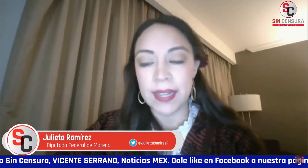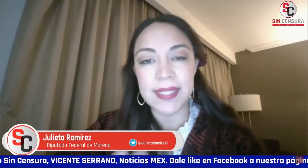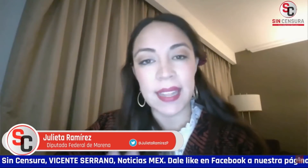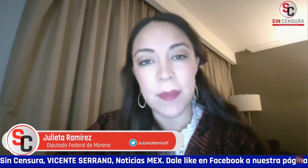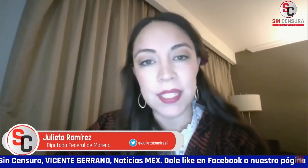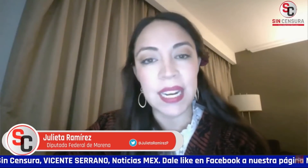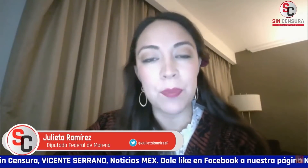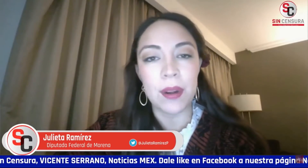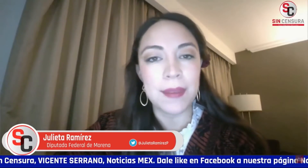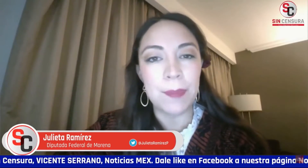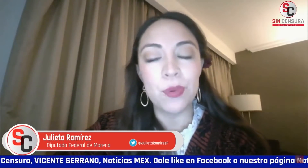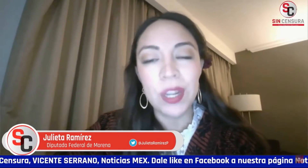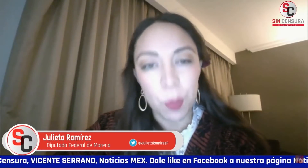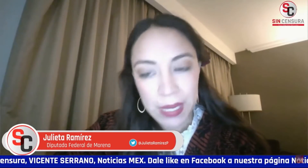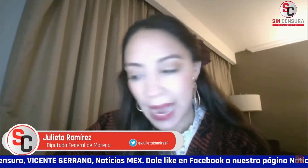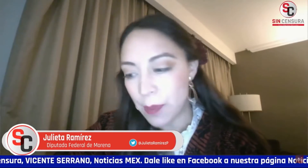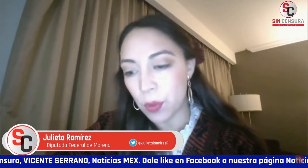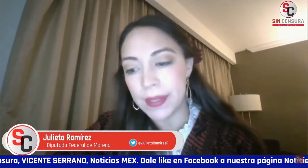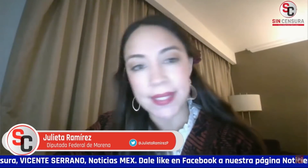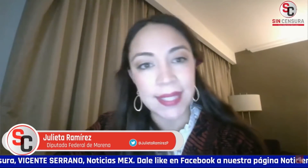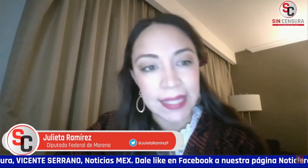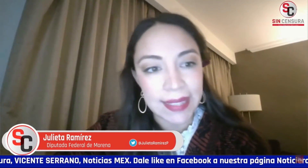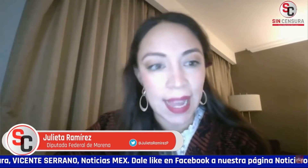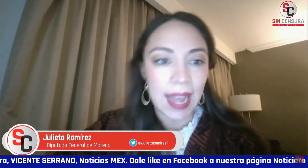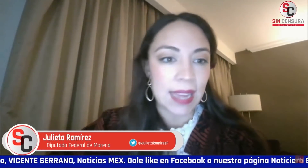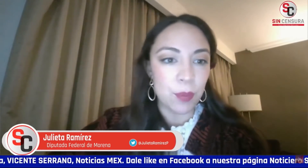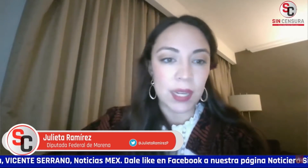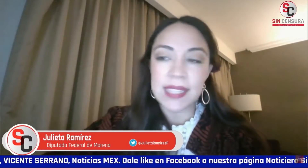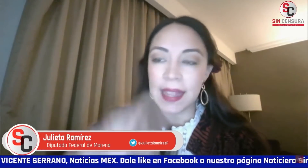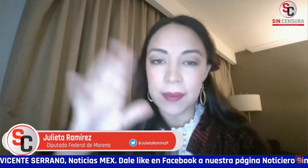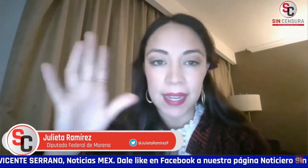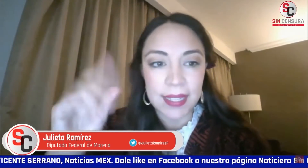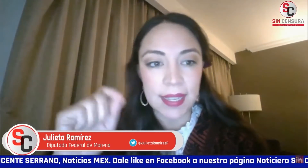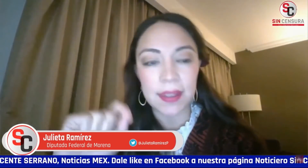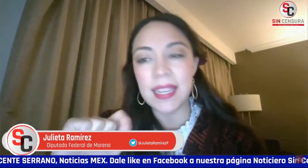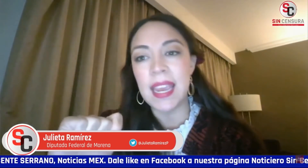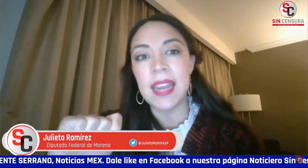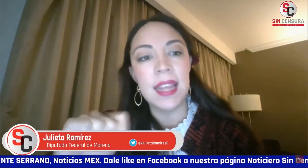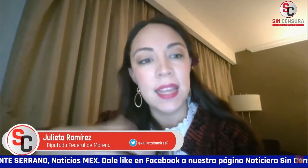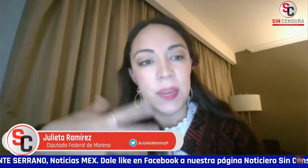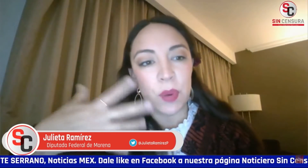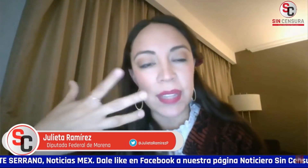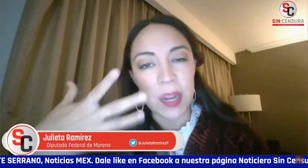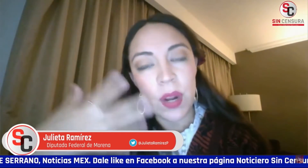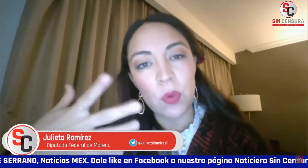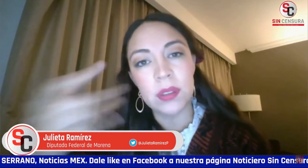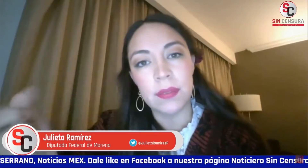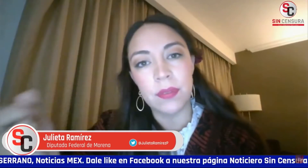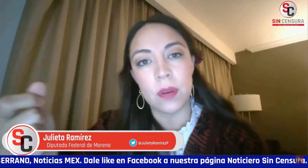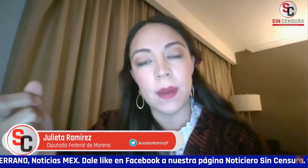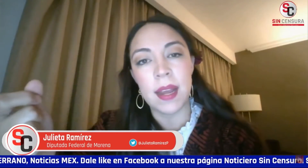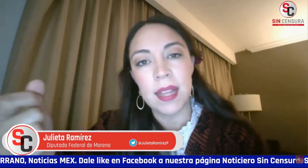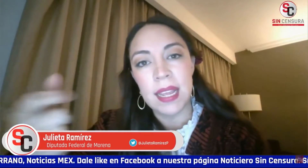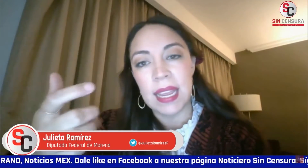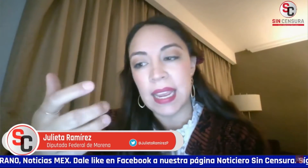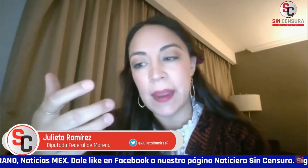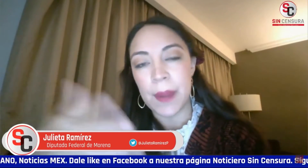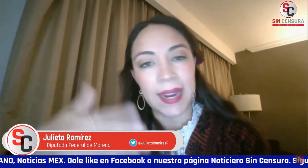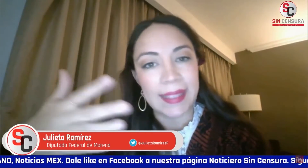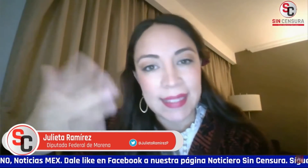Son personajes que además llegan por la vía plurinominal, por listita, ahí porque se la deben a quién sabe quién, y porque de alguna u otra